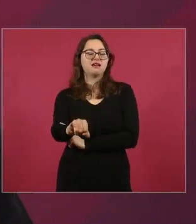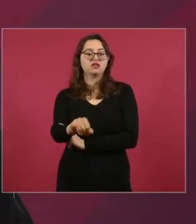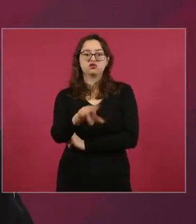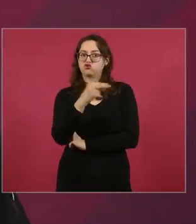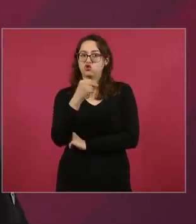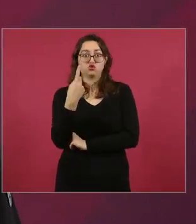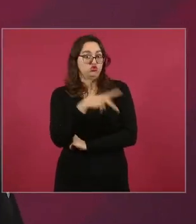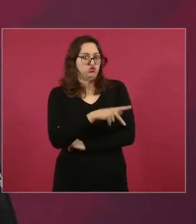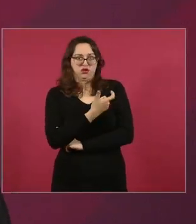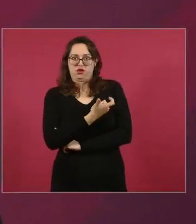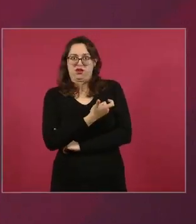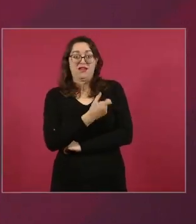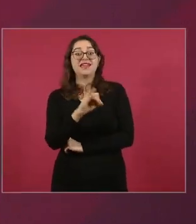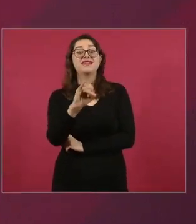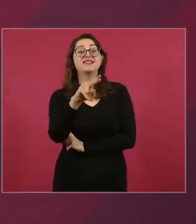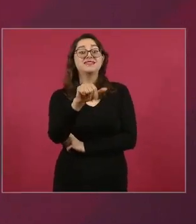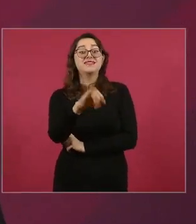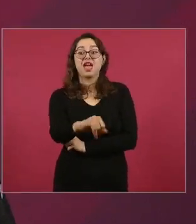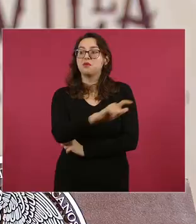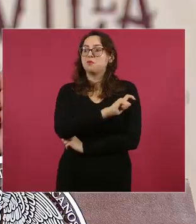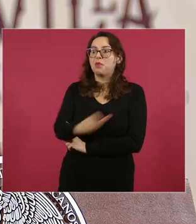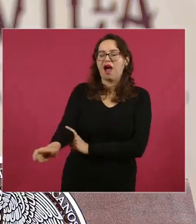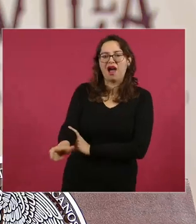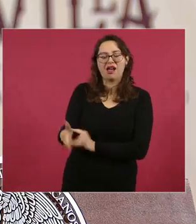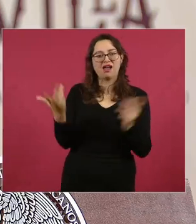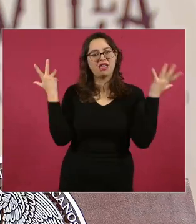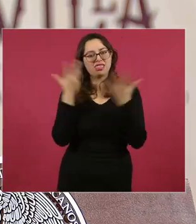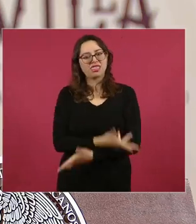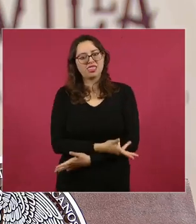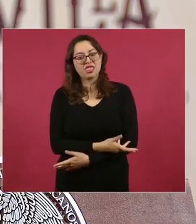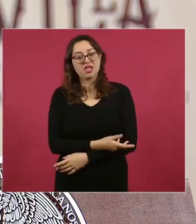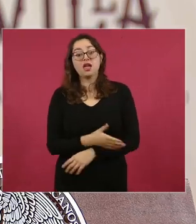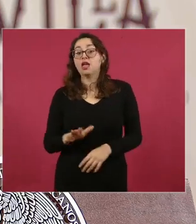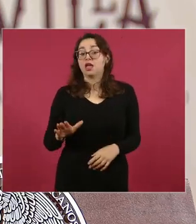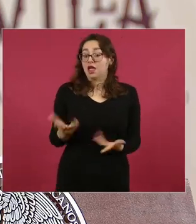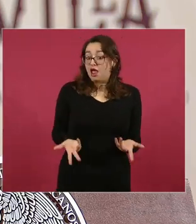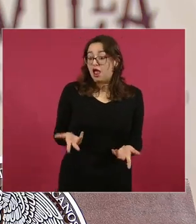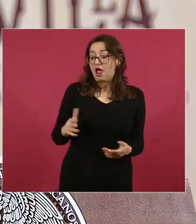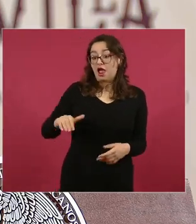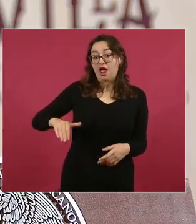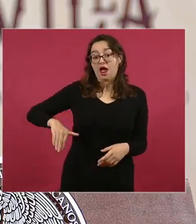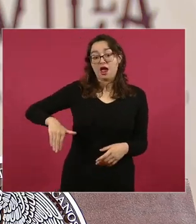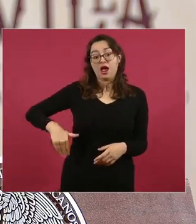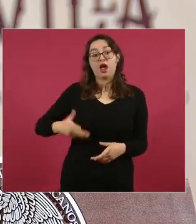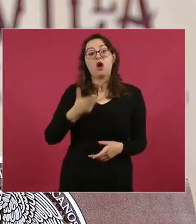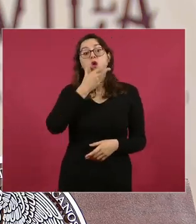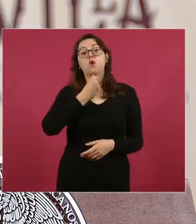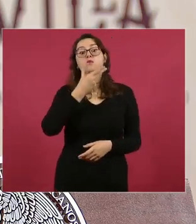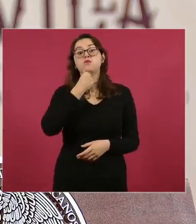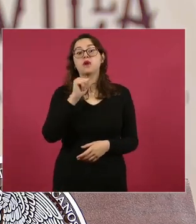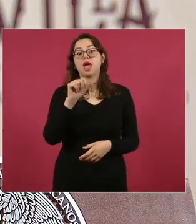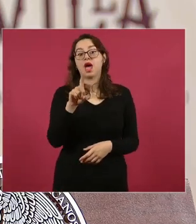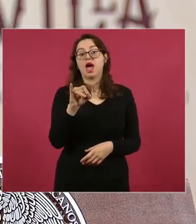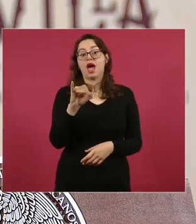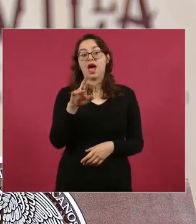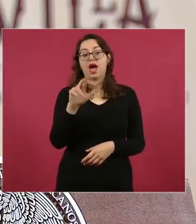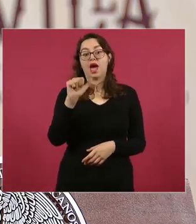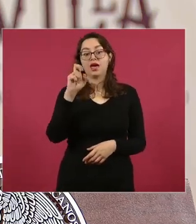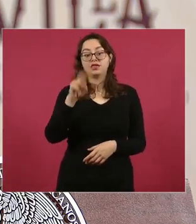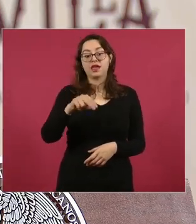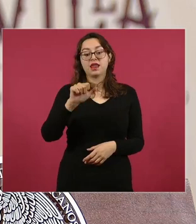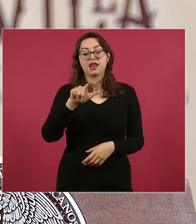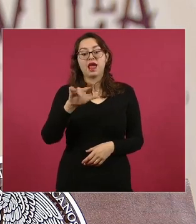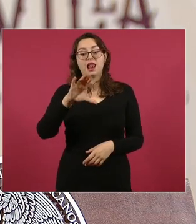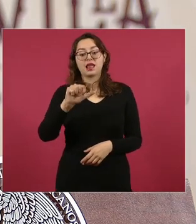bueno, ya sabemos, no tienen llenadera. El recién nombrado presidente del INAE, Adrián Alcalá, pues no se salva de